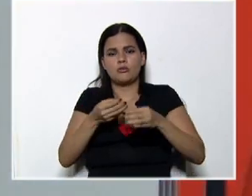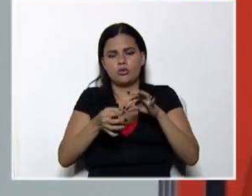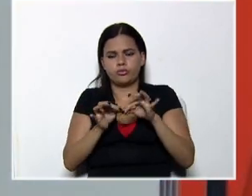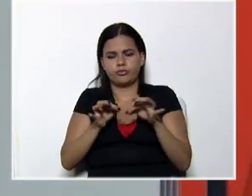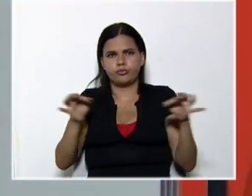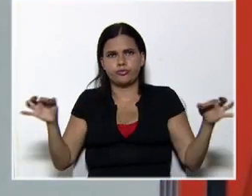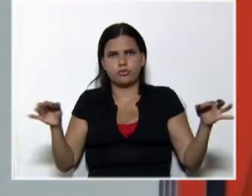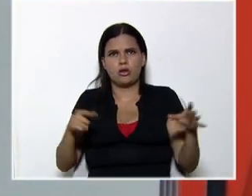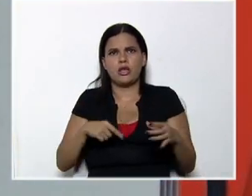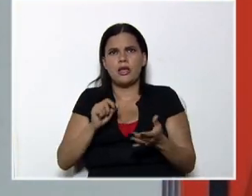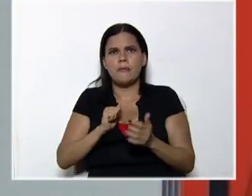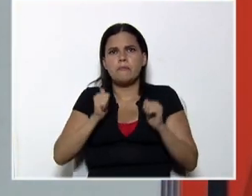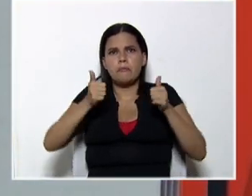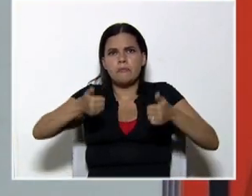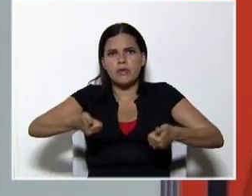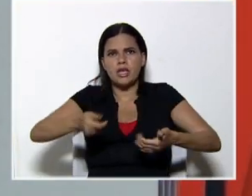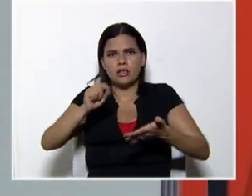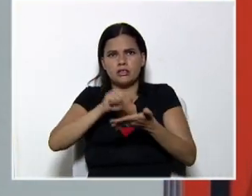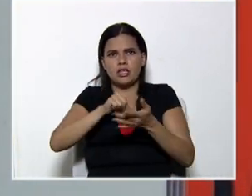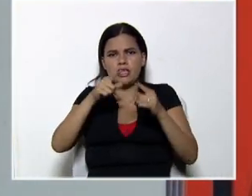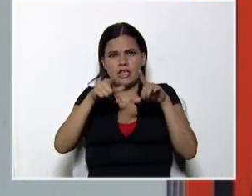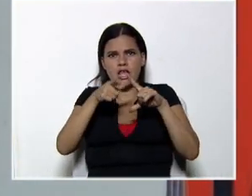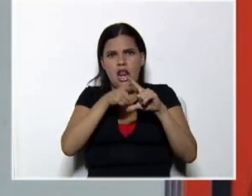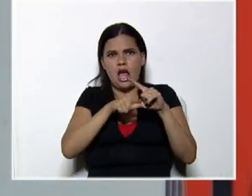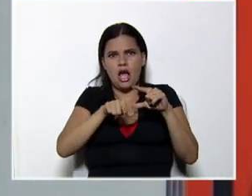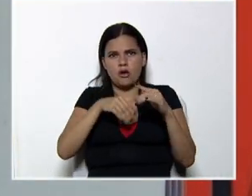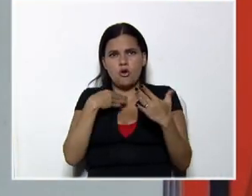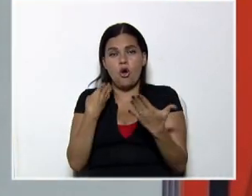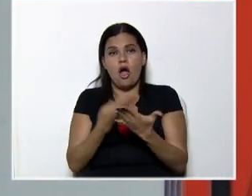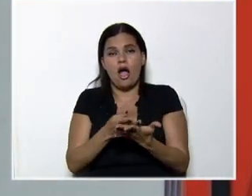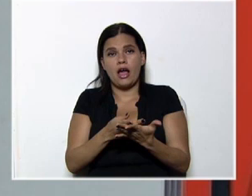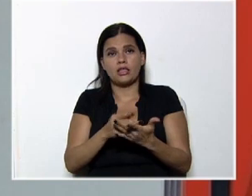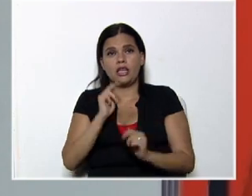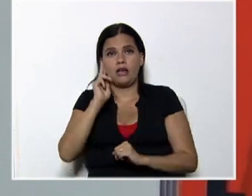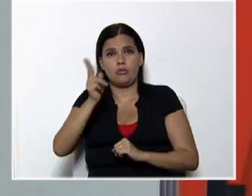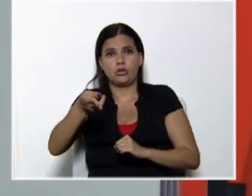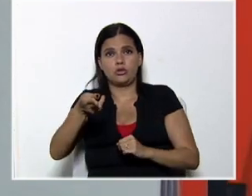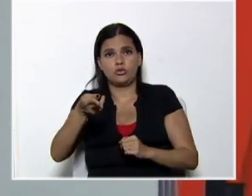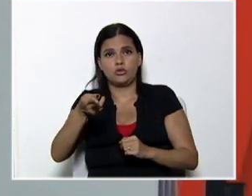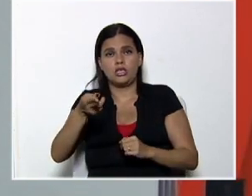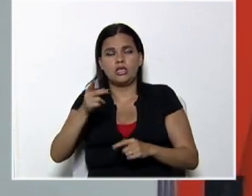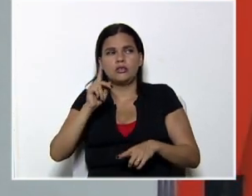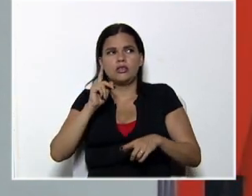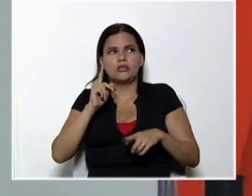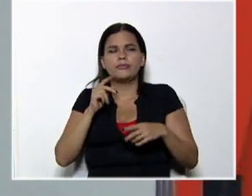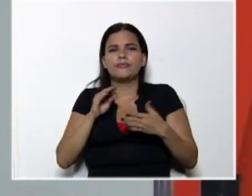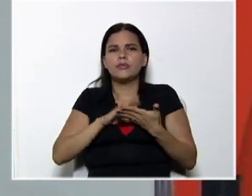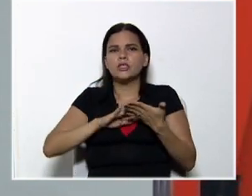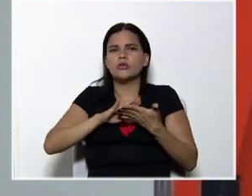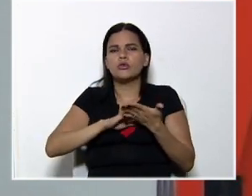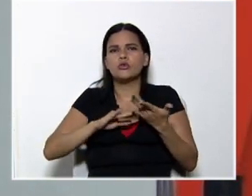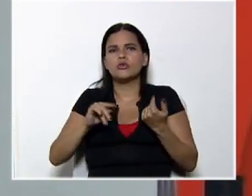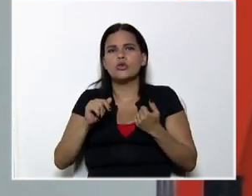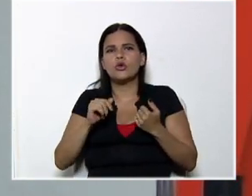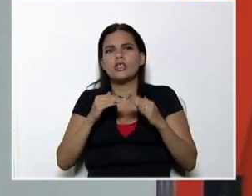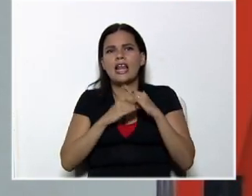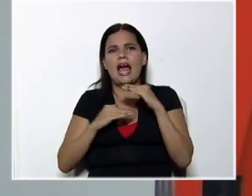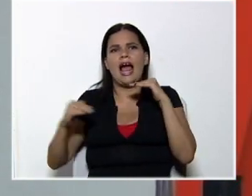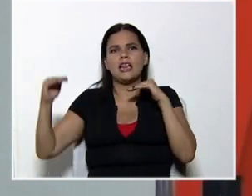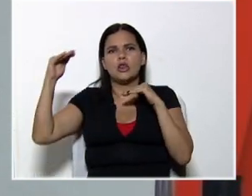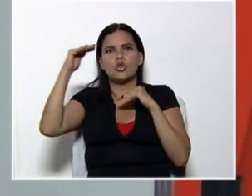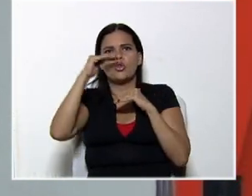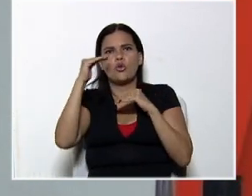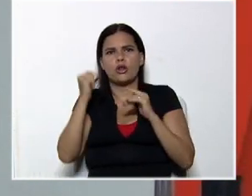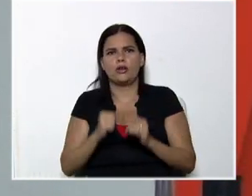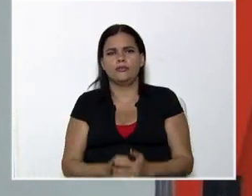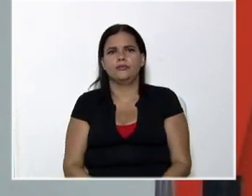aquí, desde el ángulo recto hasta la hipotenusa y sería su altura. Vamos a dividir la